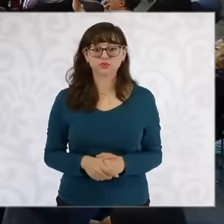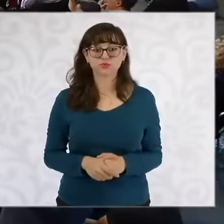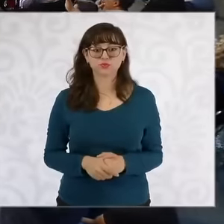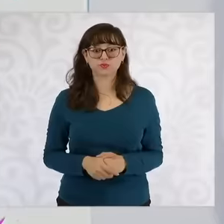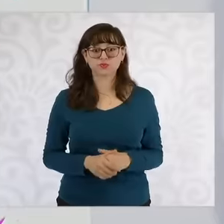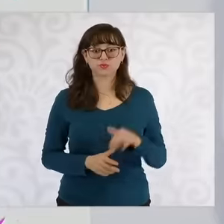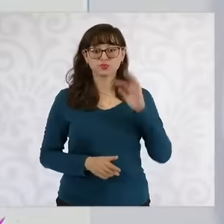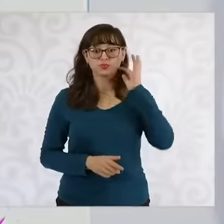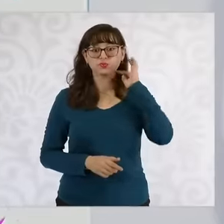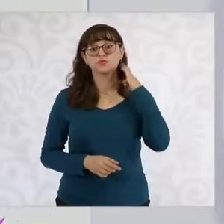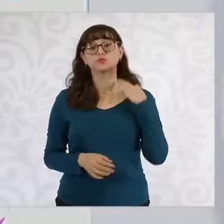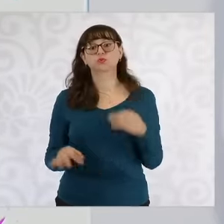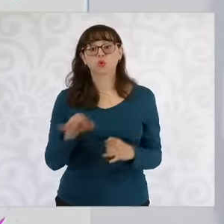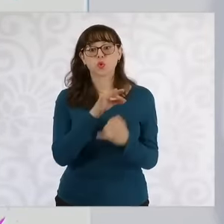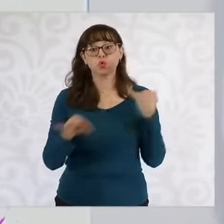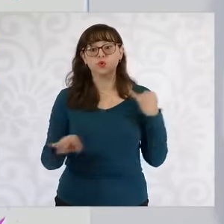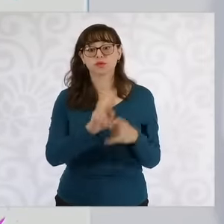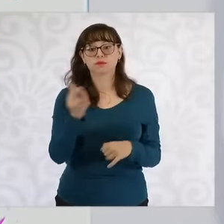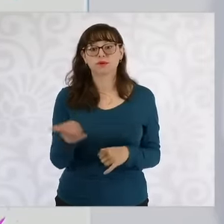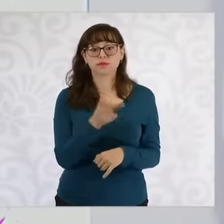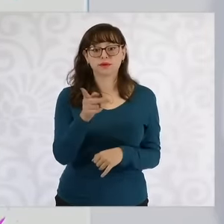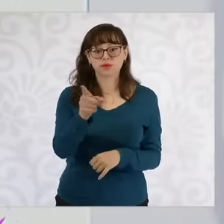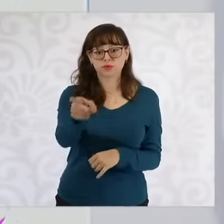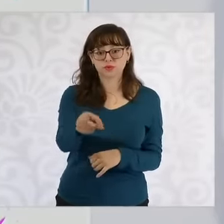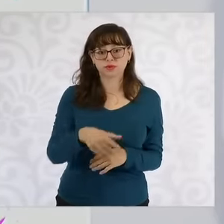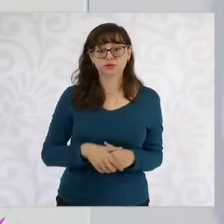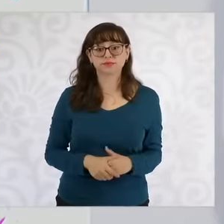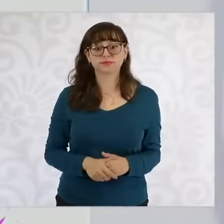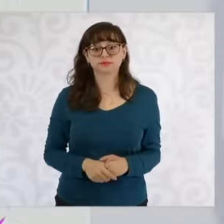A ver, ya va la última, porque acá.